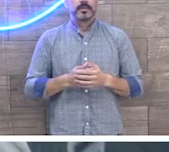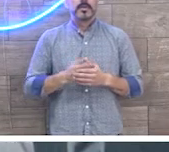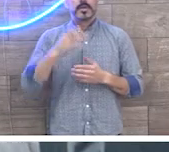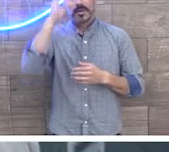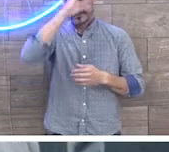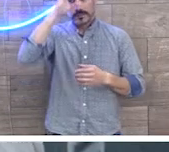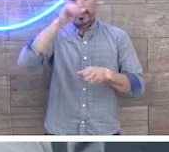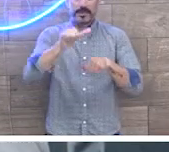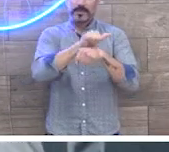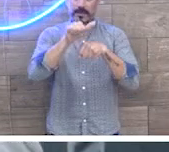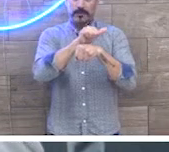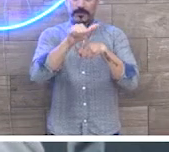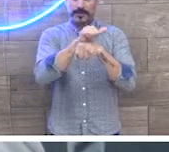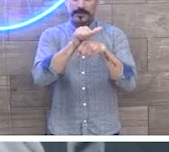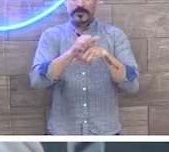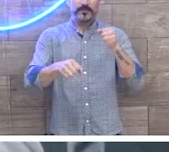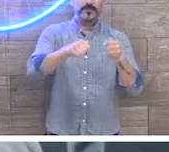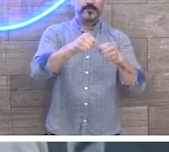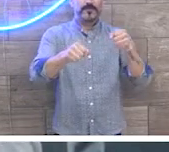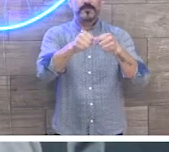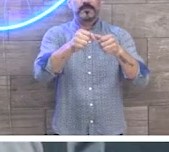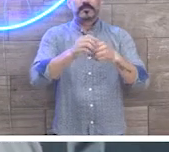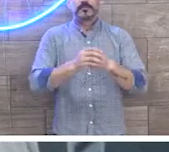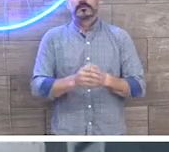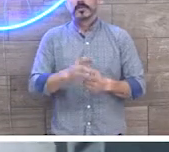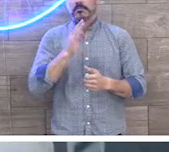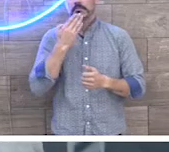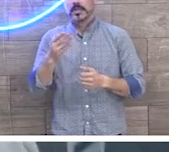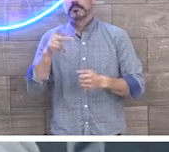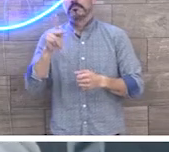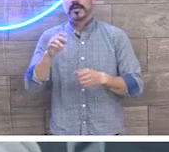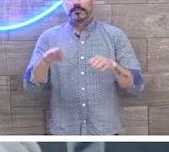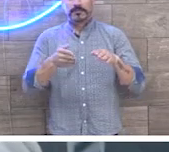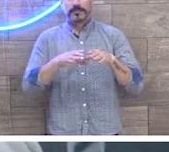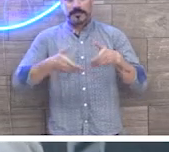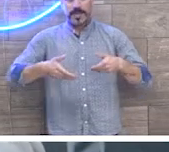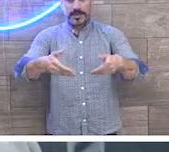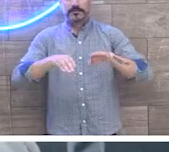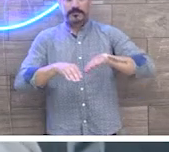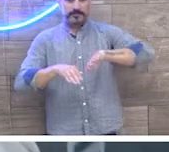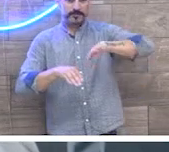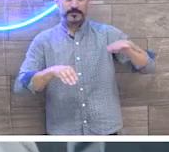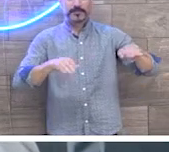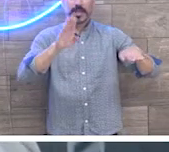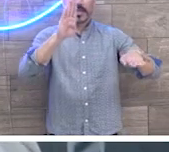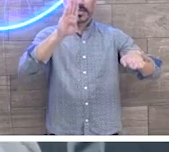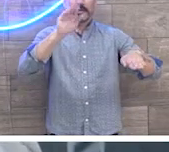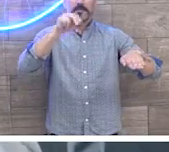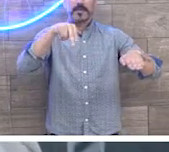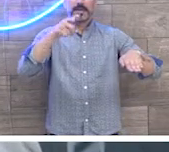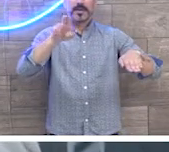¿no? Así es. Entonces, está la banqueta, pero no puede transitar nadie. Y yo les decía, si ustedes son